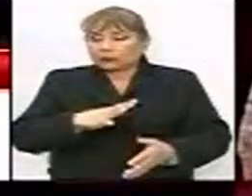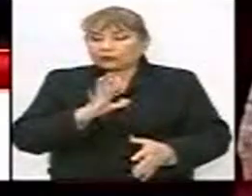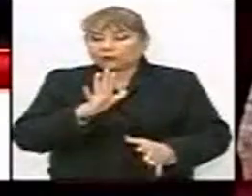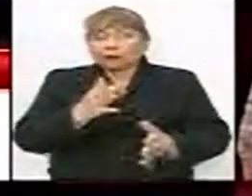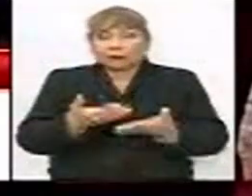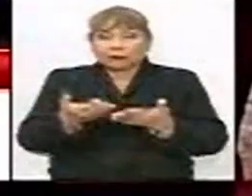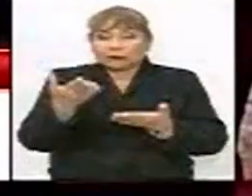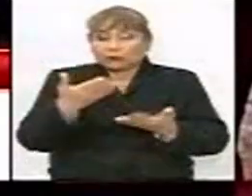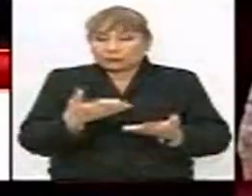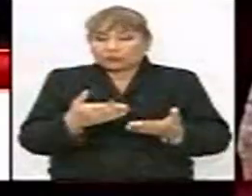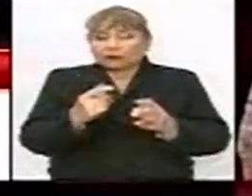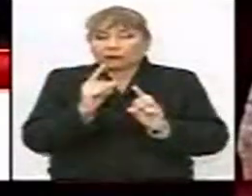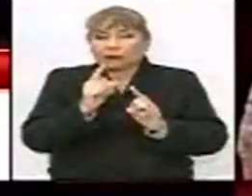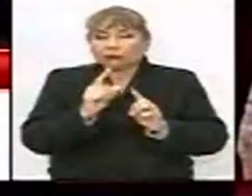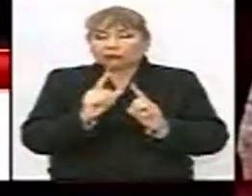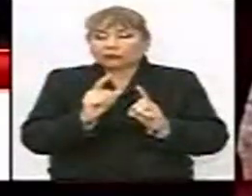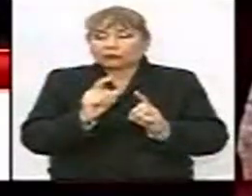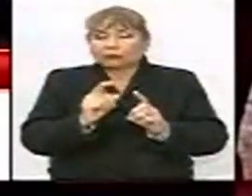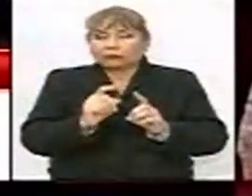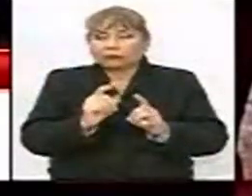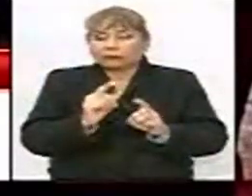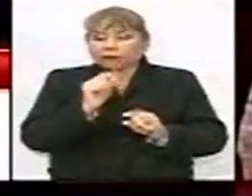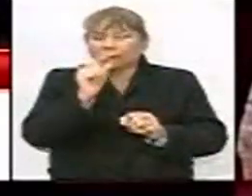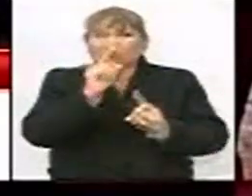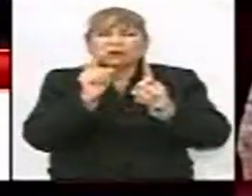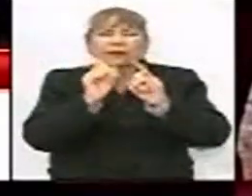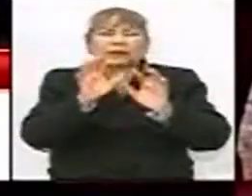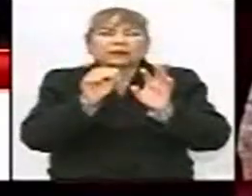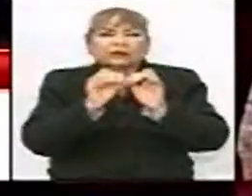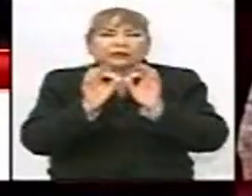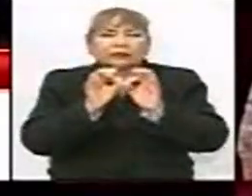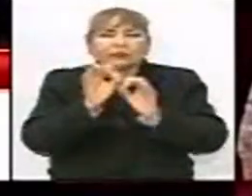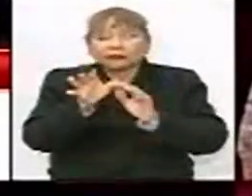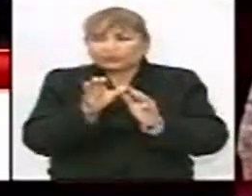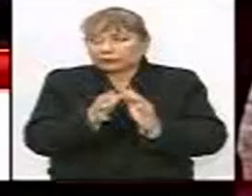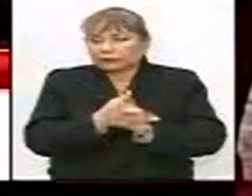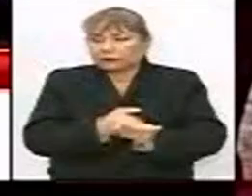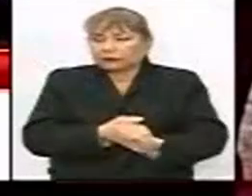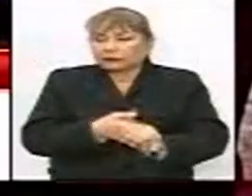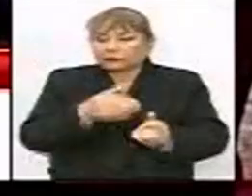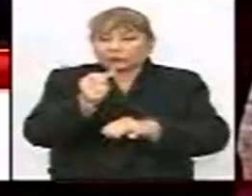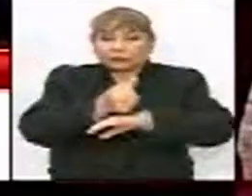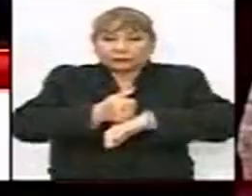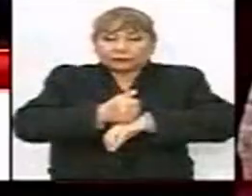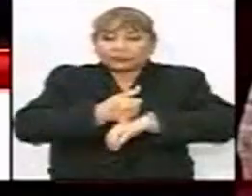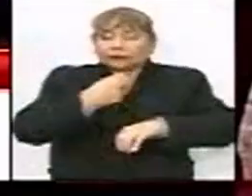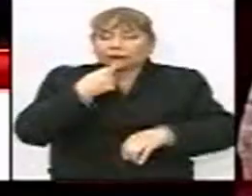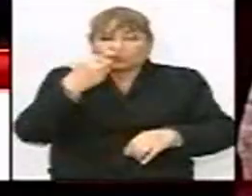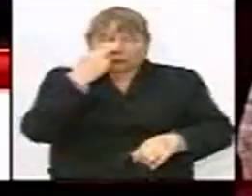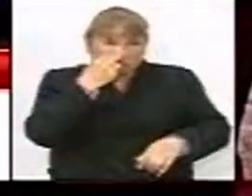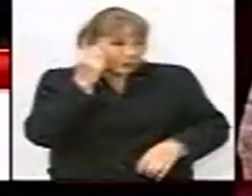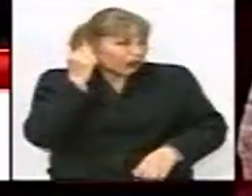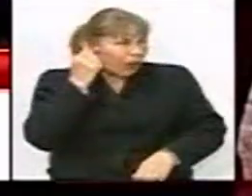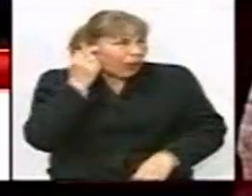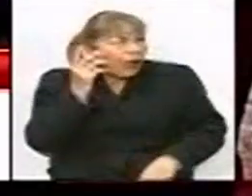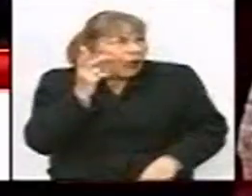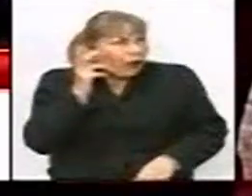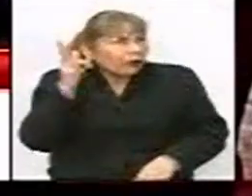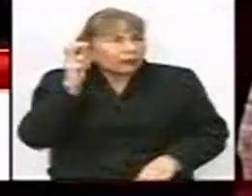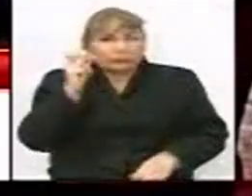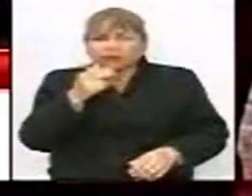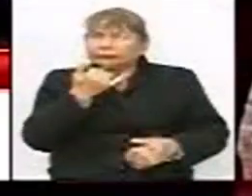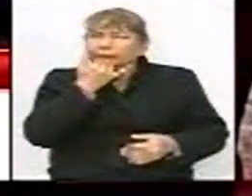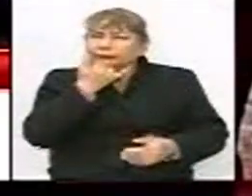Pero antes que se vaya, un minuto nada más para una pequeña aclaración, que el señor asesor ahí ha dicho algo que me llama la atención. Ha